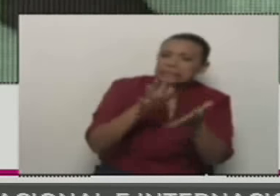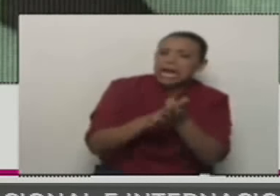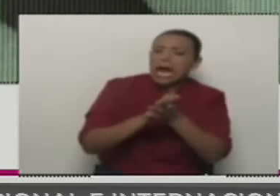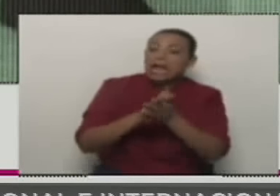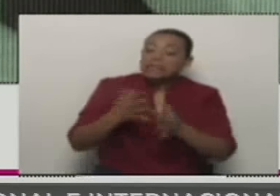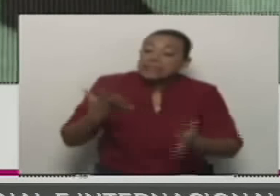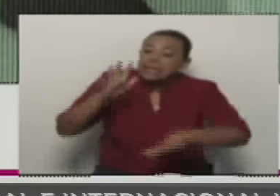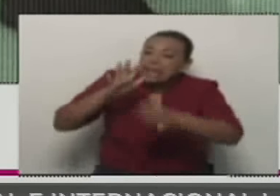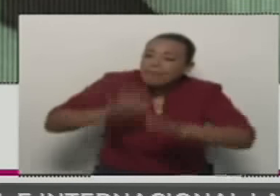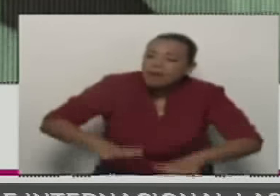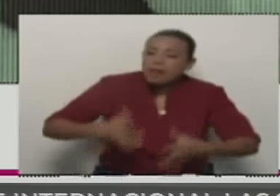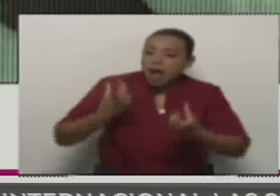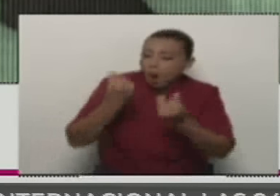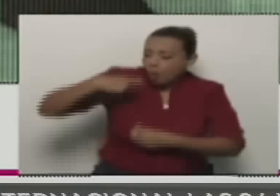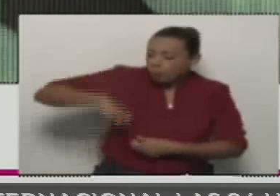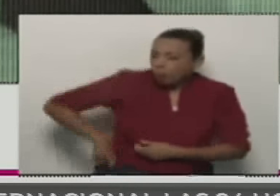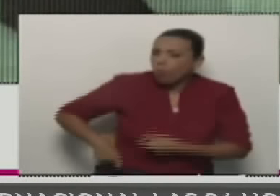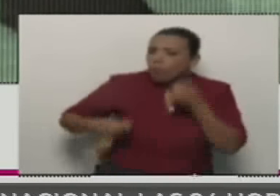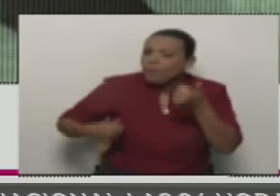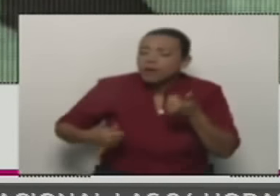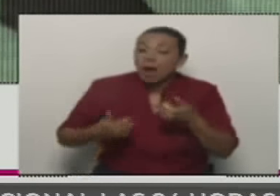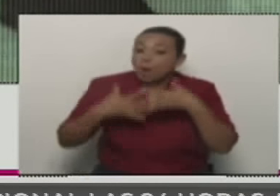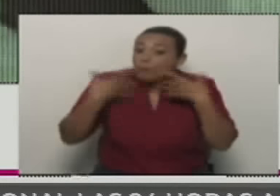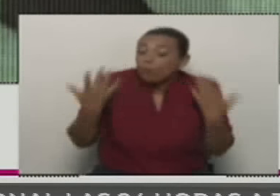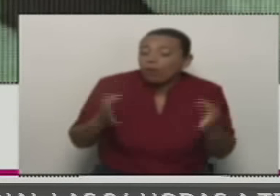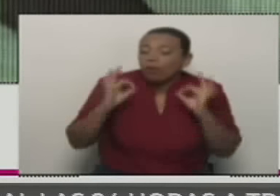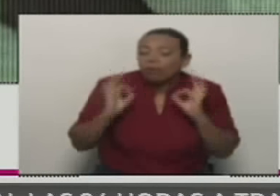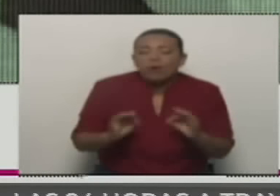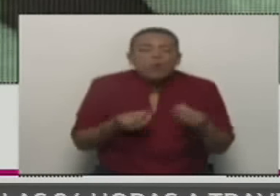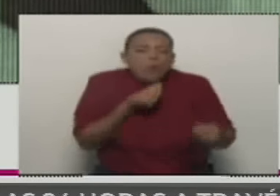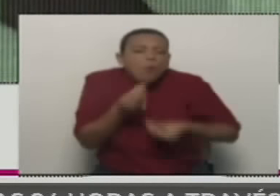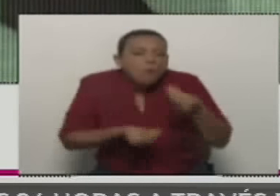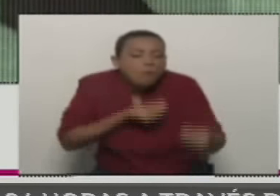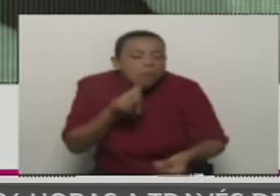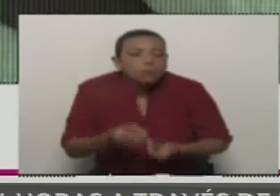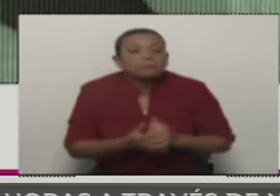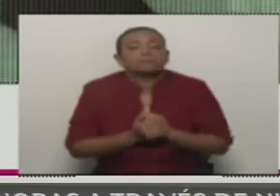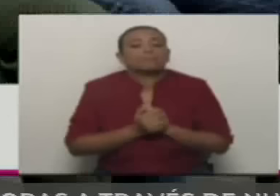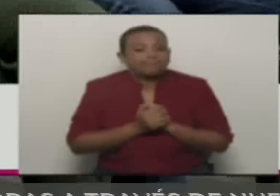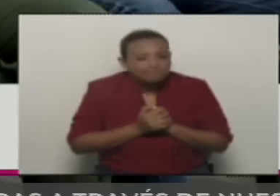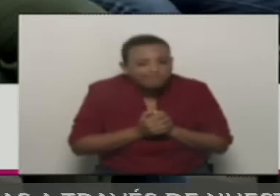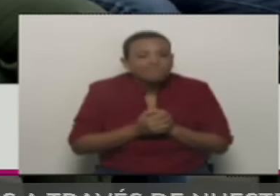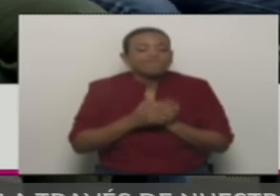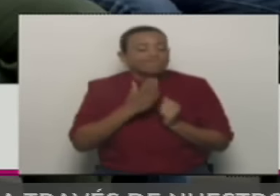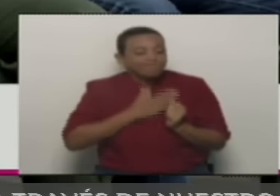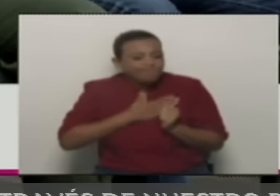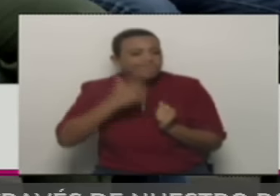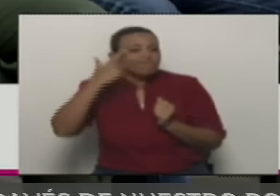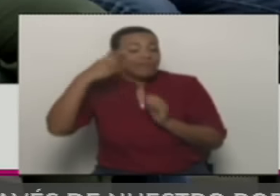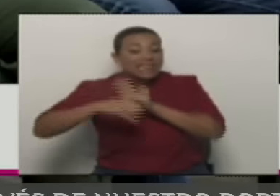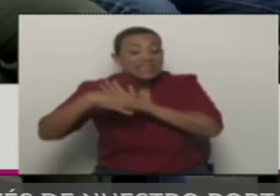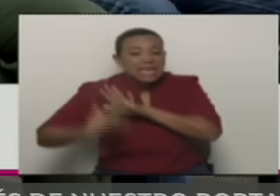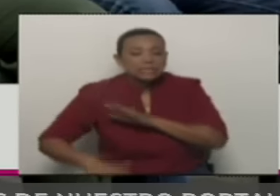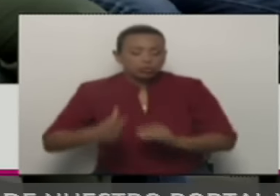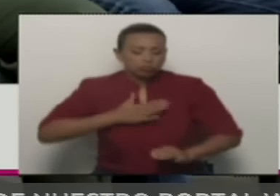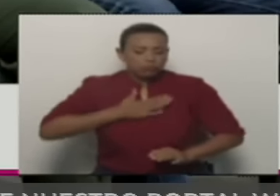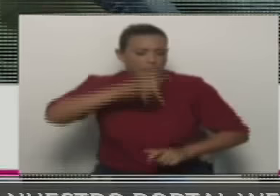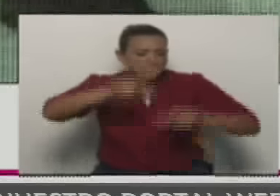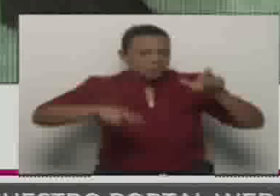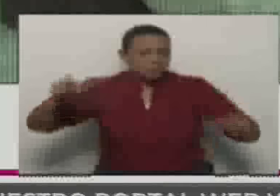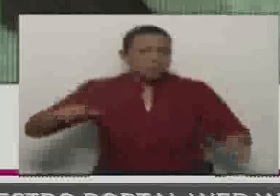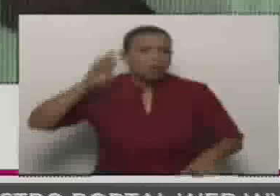estabilidad, un país que vaya recuperando su derecho al futuro